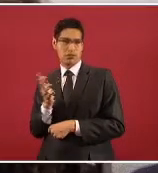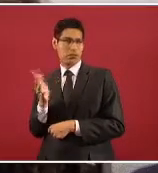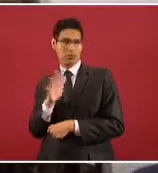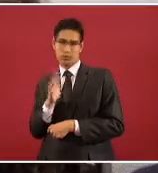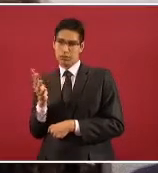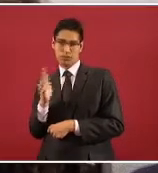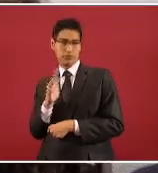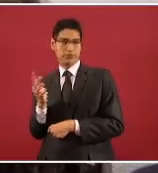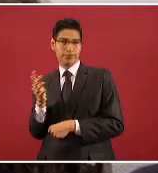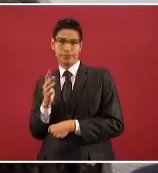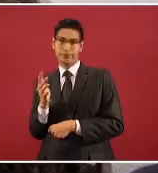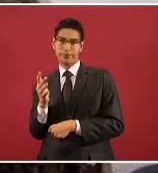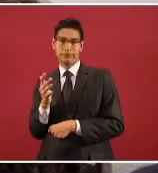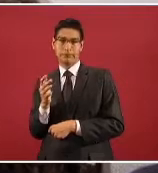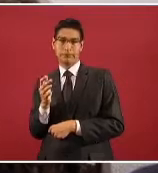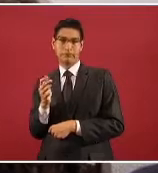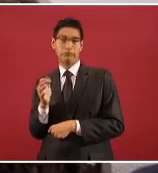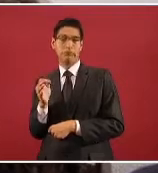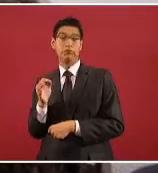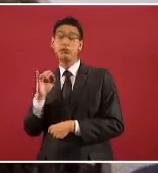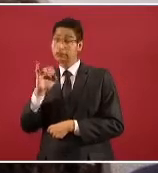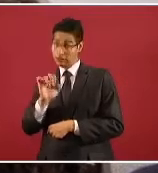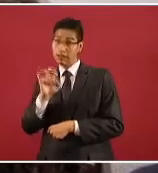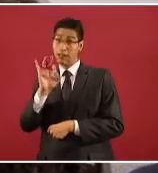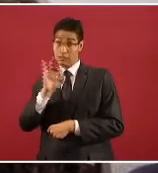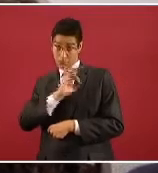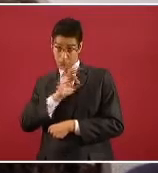de la demanda, es decir, pueden cubrir,